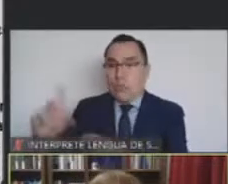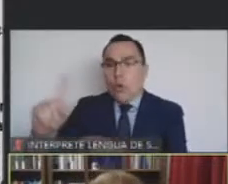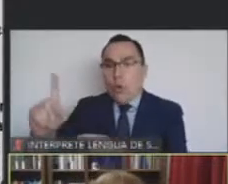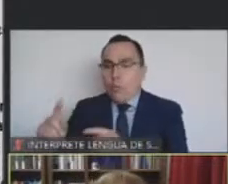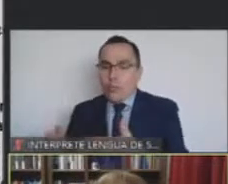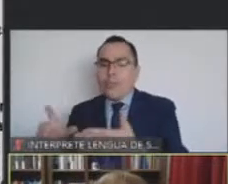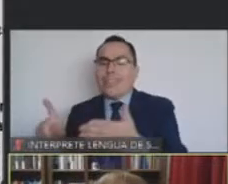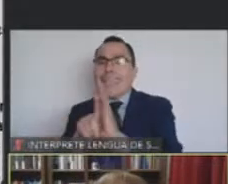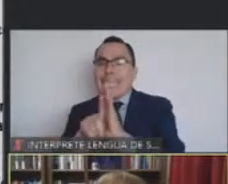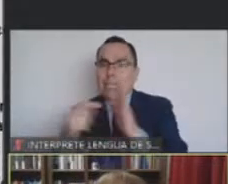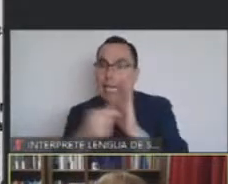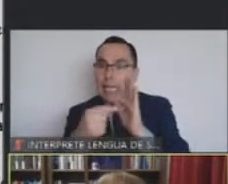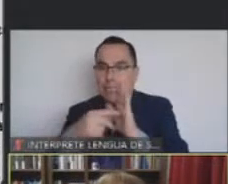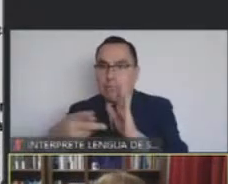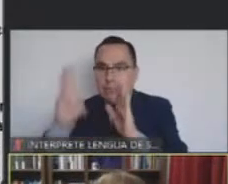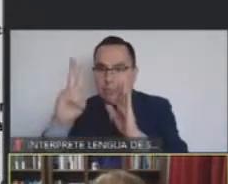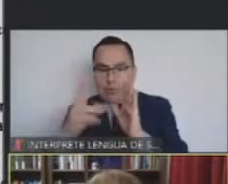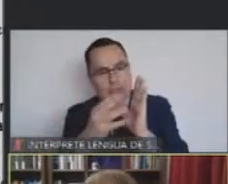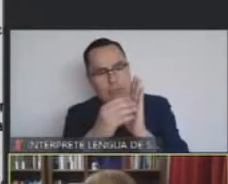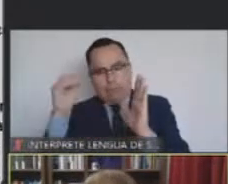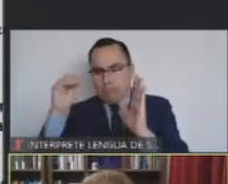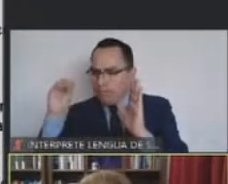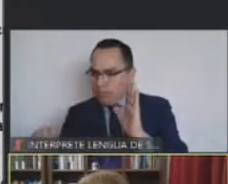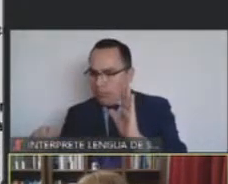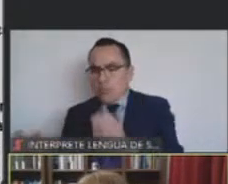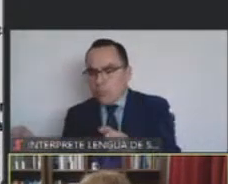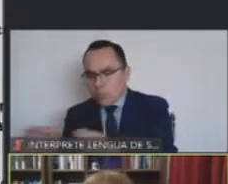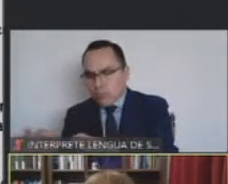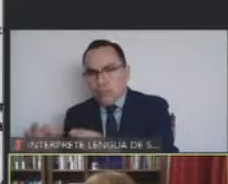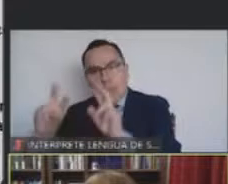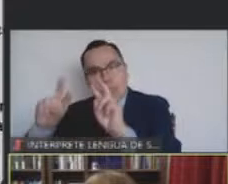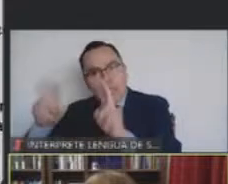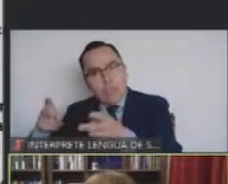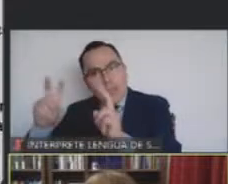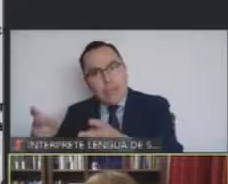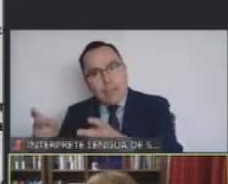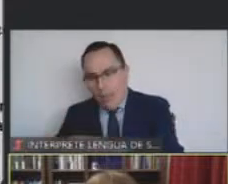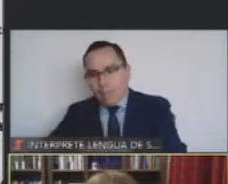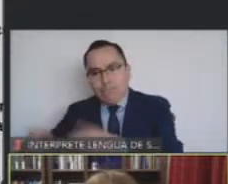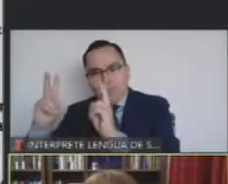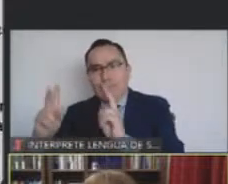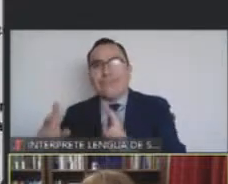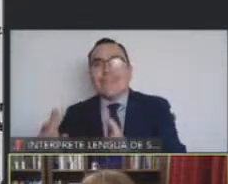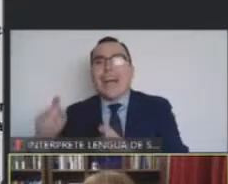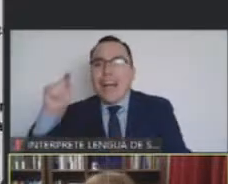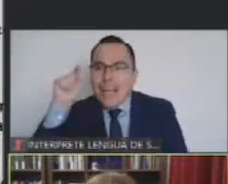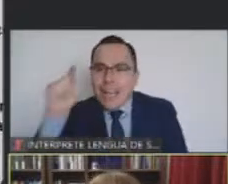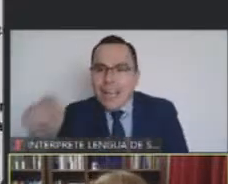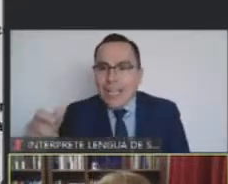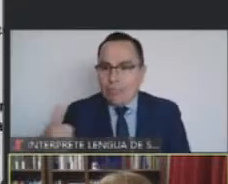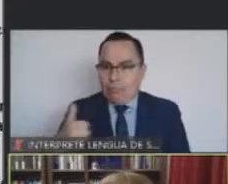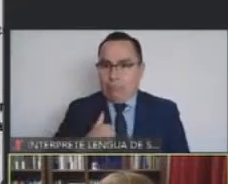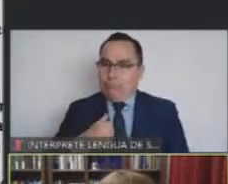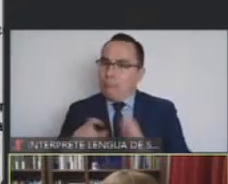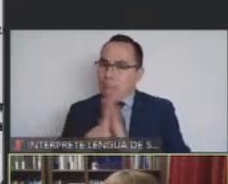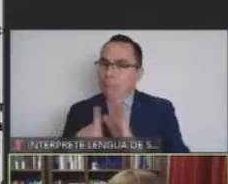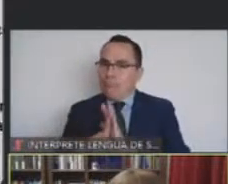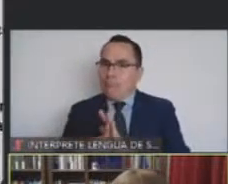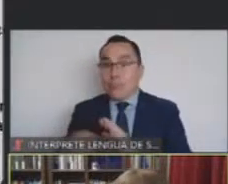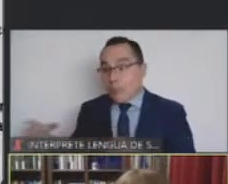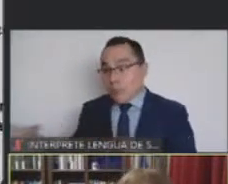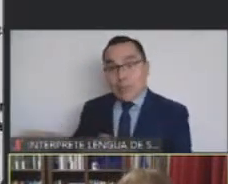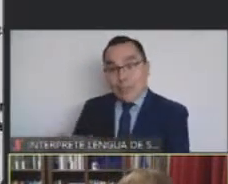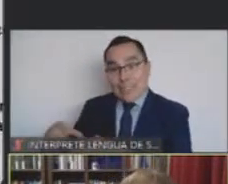interpretación. Y en ese sentido, la transparencia no ocurre exactamente igual para todos los órganos, sino que tiene ciertas